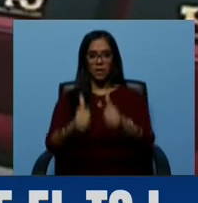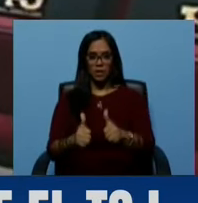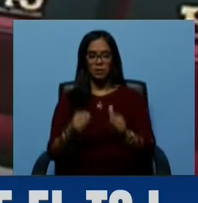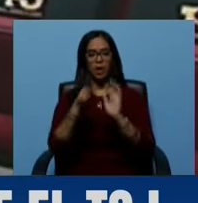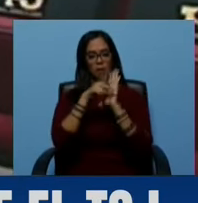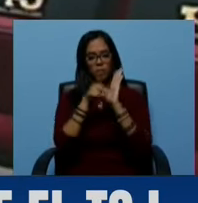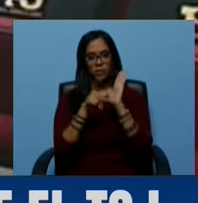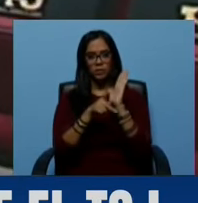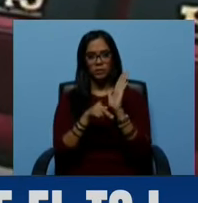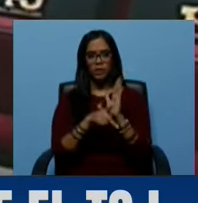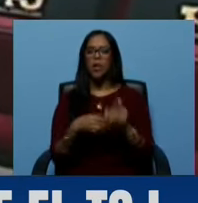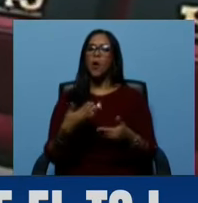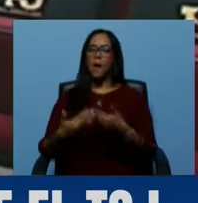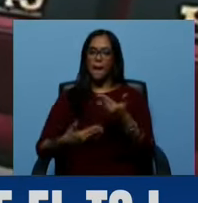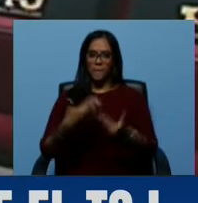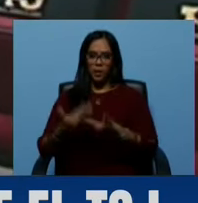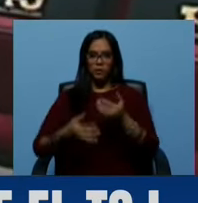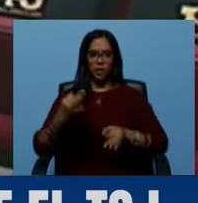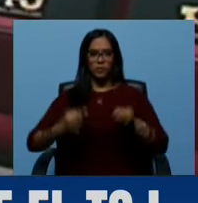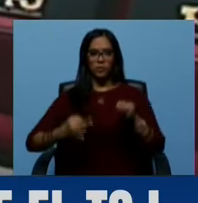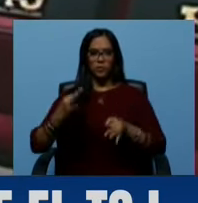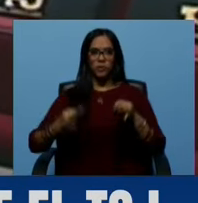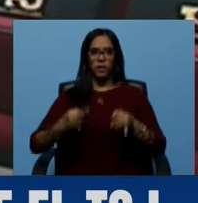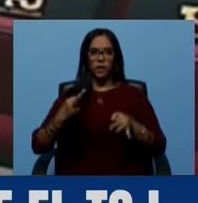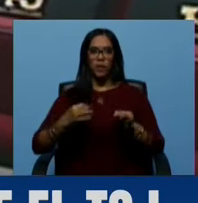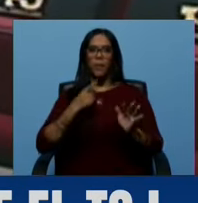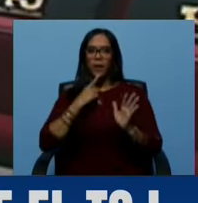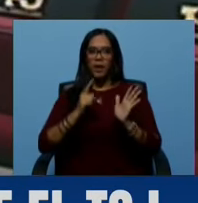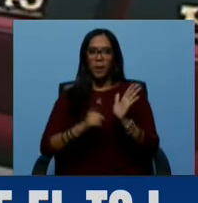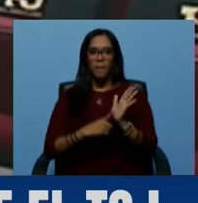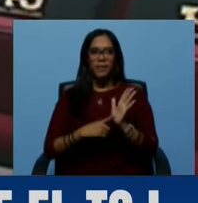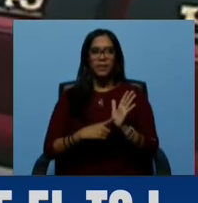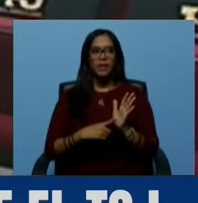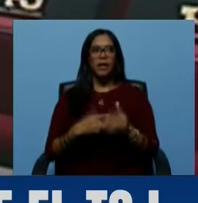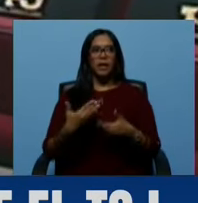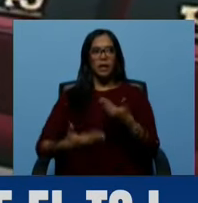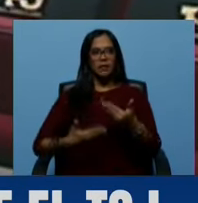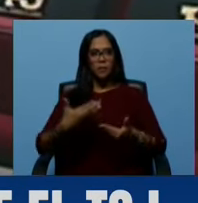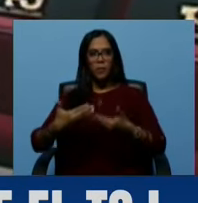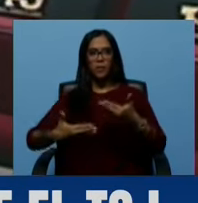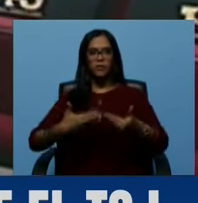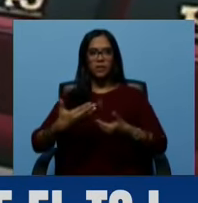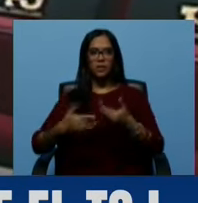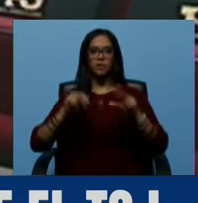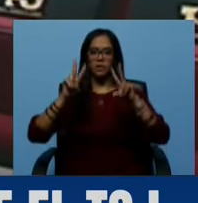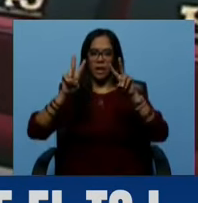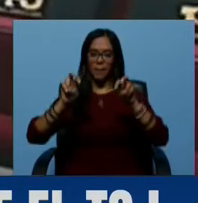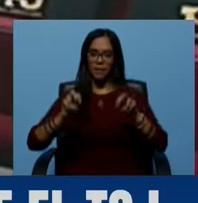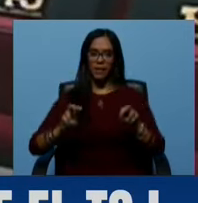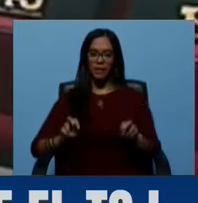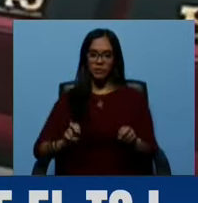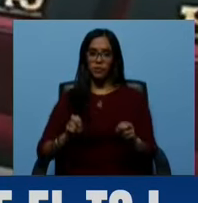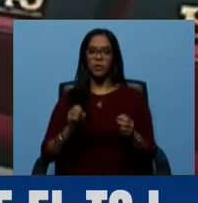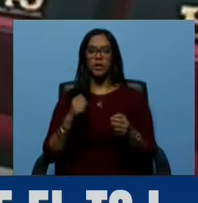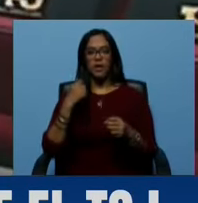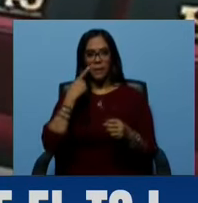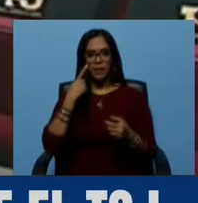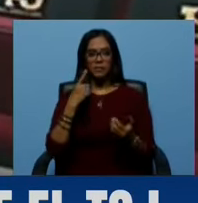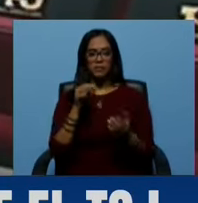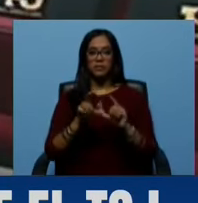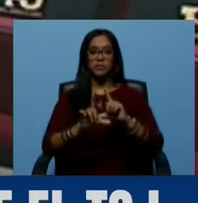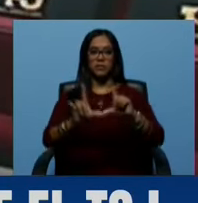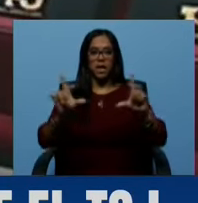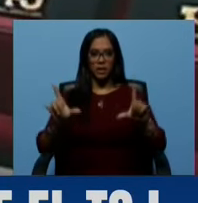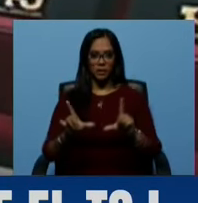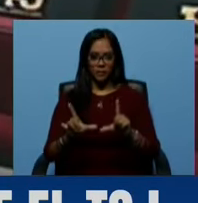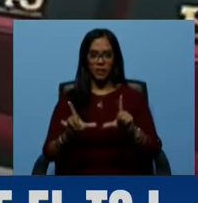cronograma de procesos jurídicos para completar ese proceso de investigación y verificación para certificar